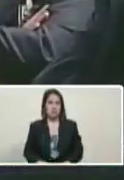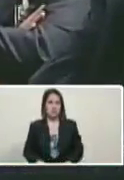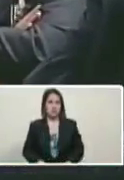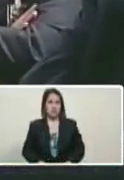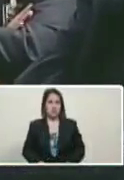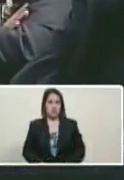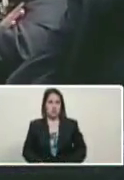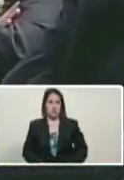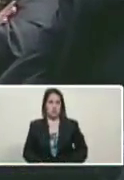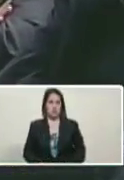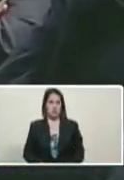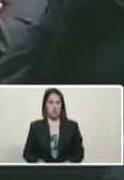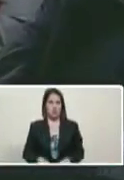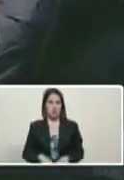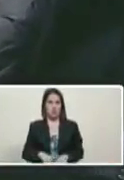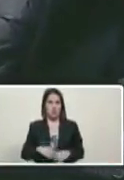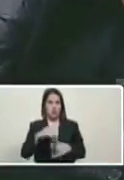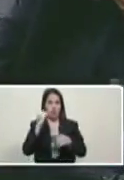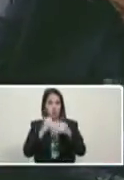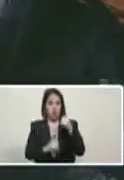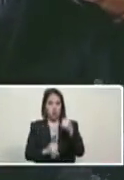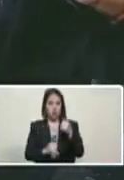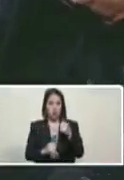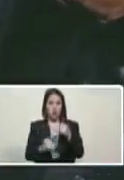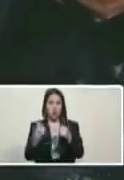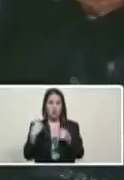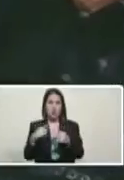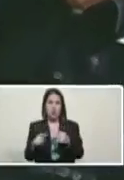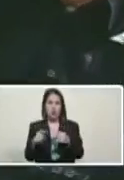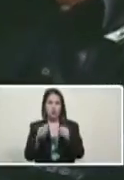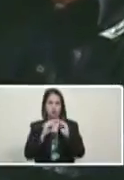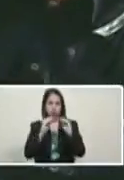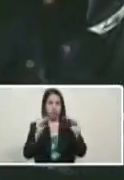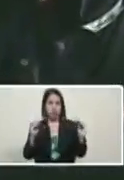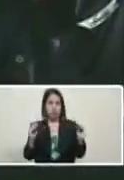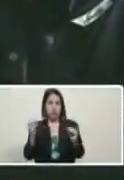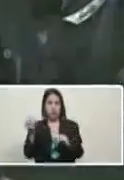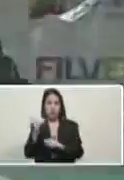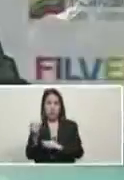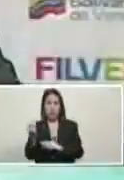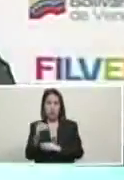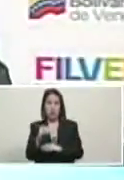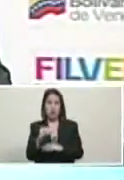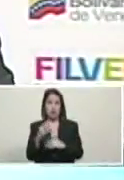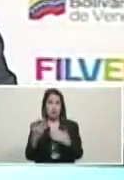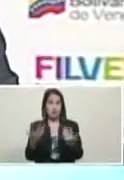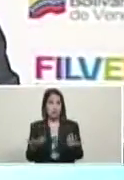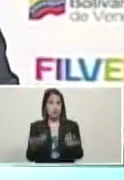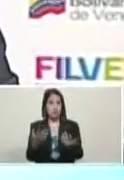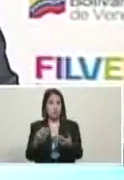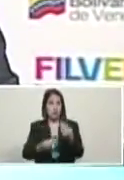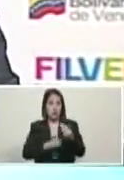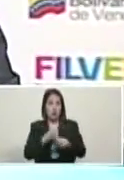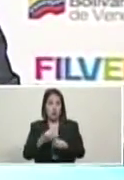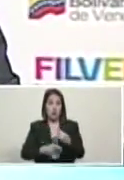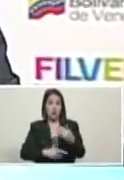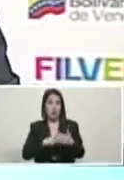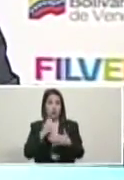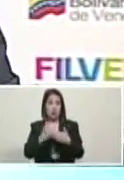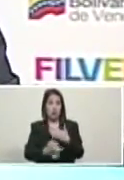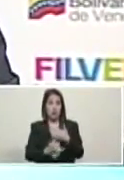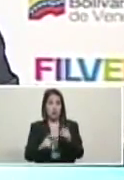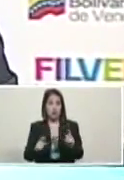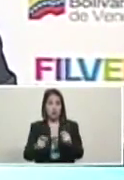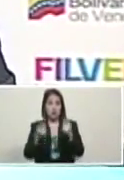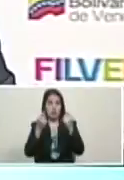Y por último, tengo una solicitud de recursos adicionales para la ejecución del proyecto de recuperación